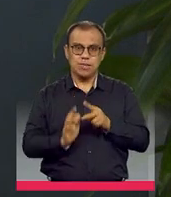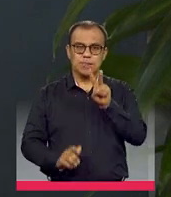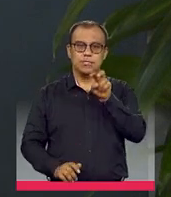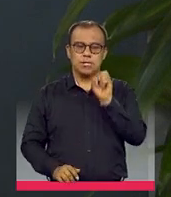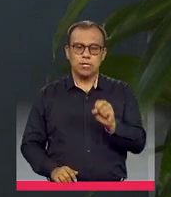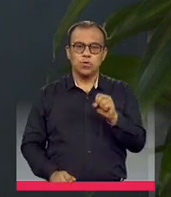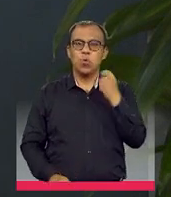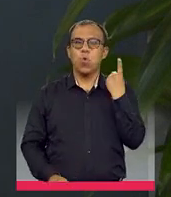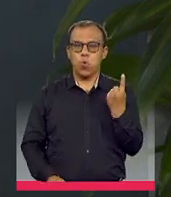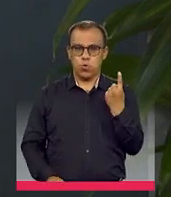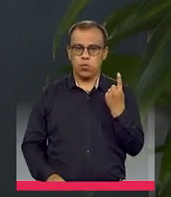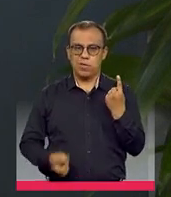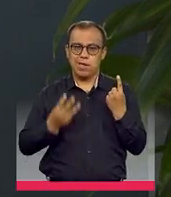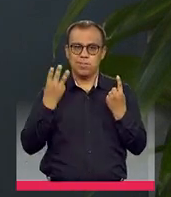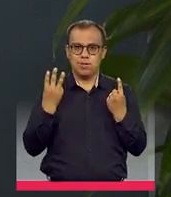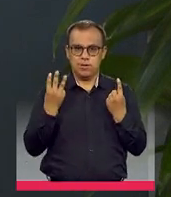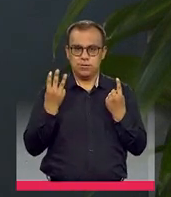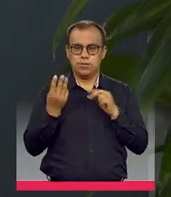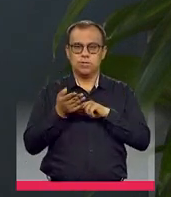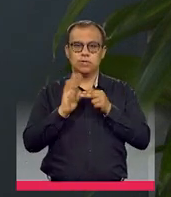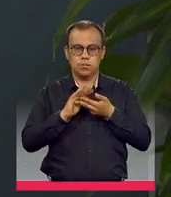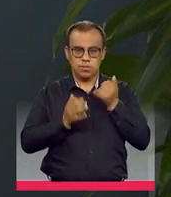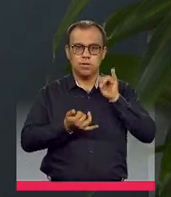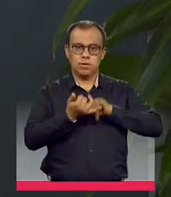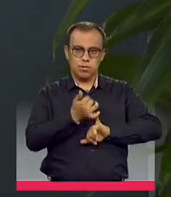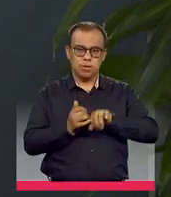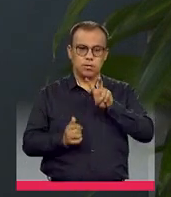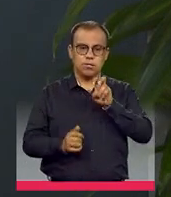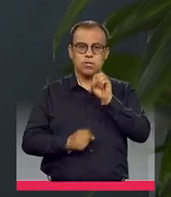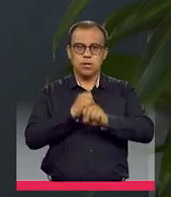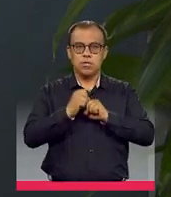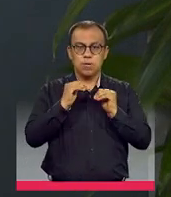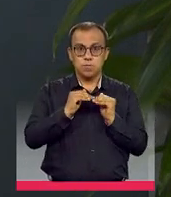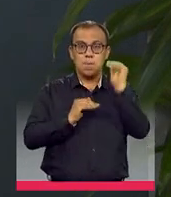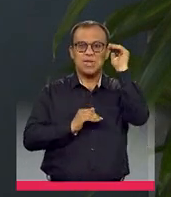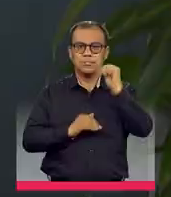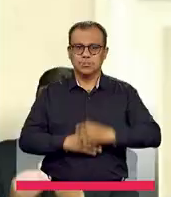de cada tres colombianos será dependiente, es decir, tendrá 70 años o más.